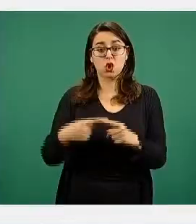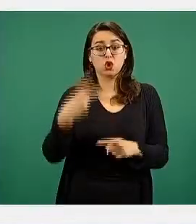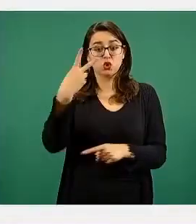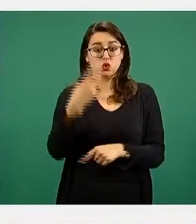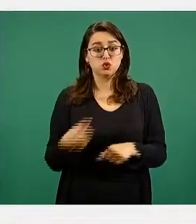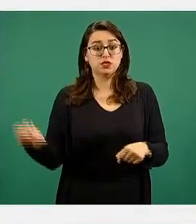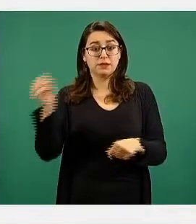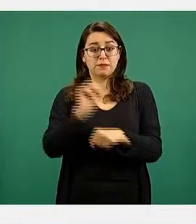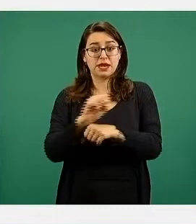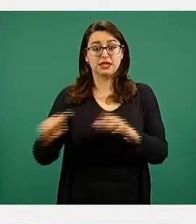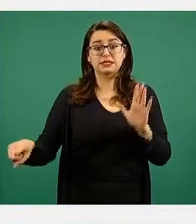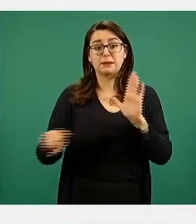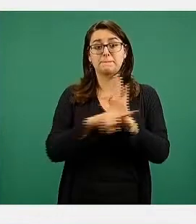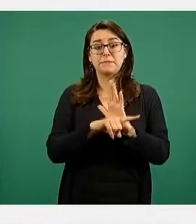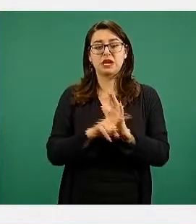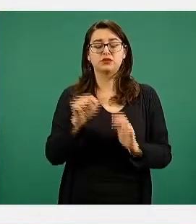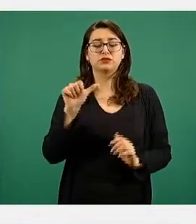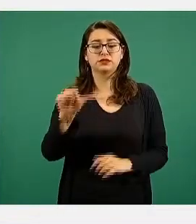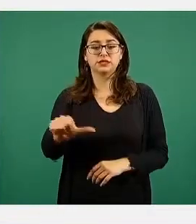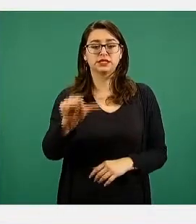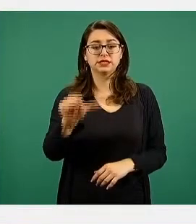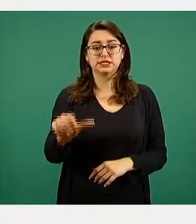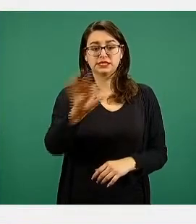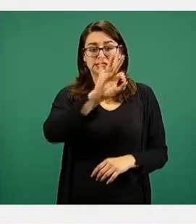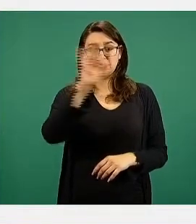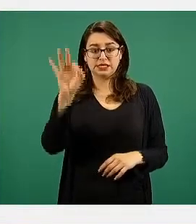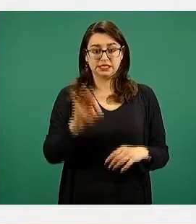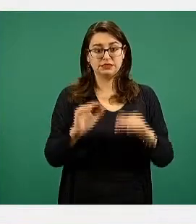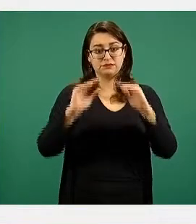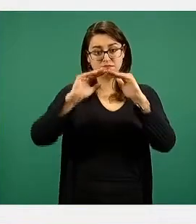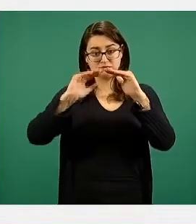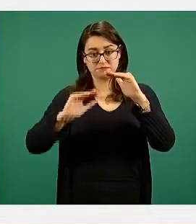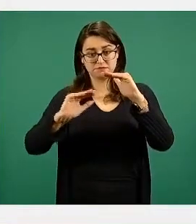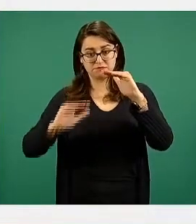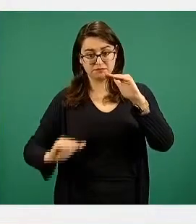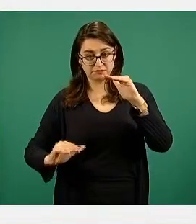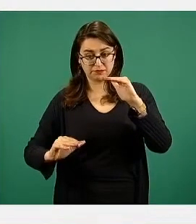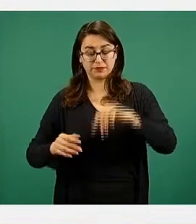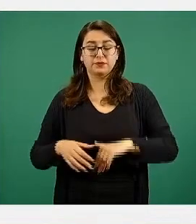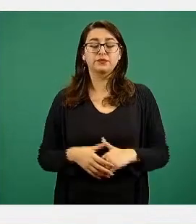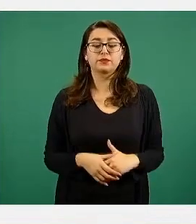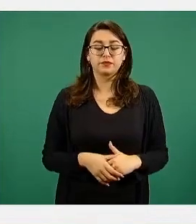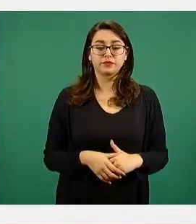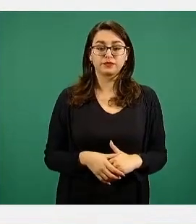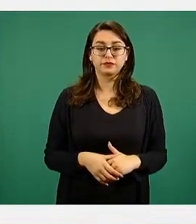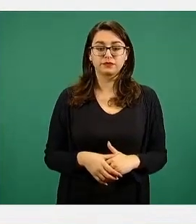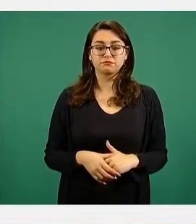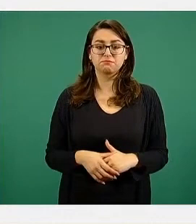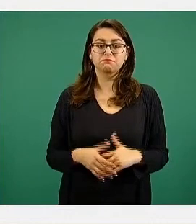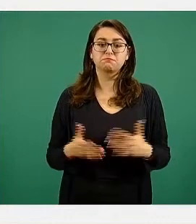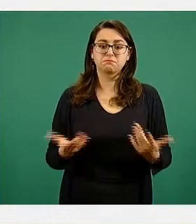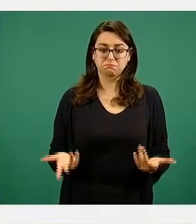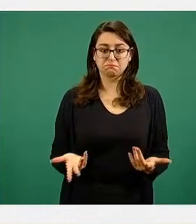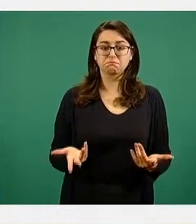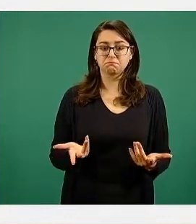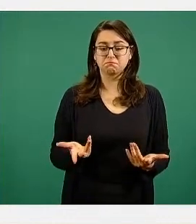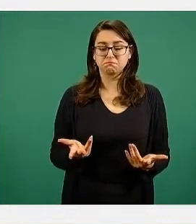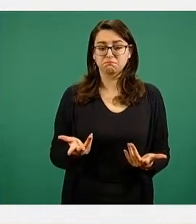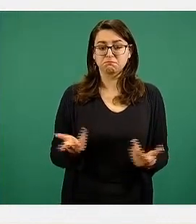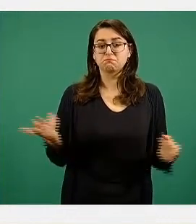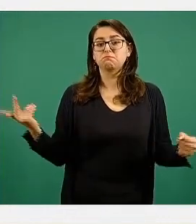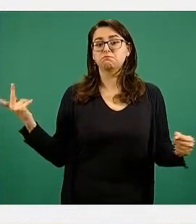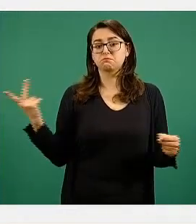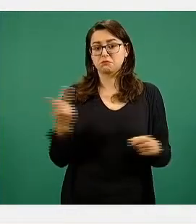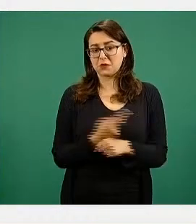menos 16% de la semana 52 con respecto a la 51 es un descenso que